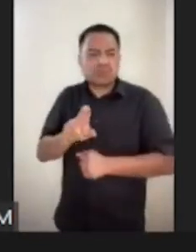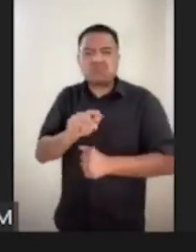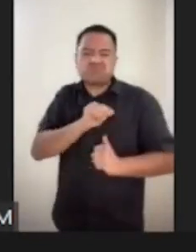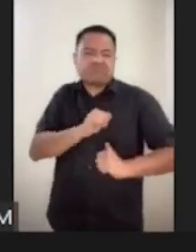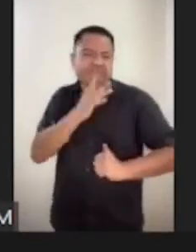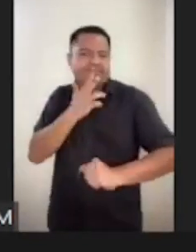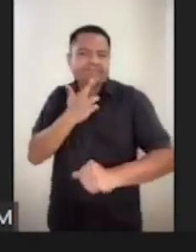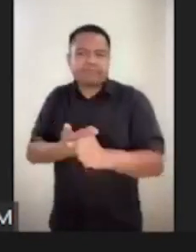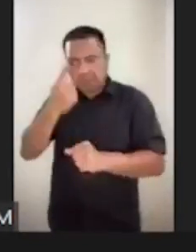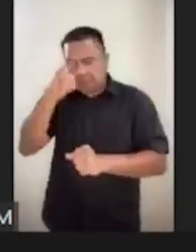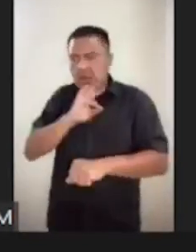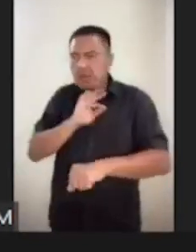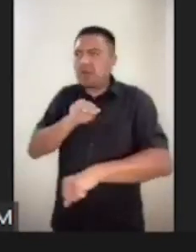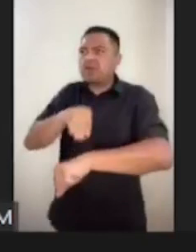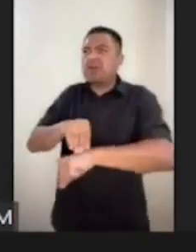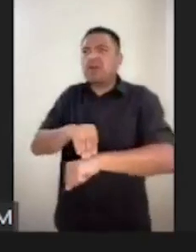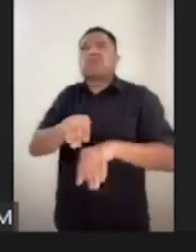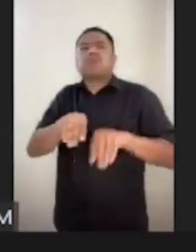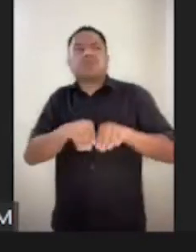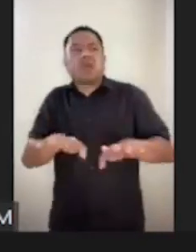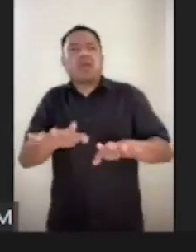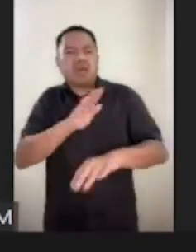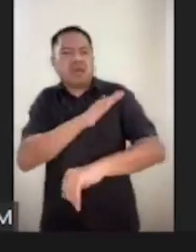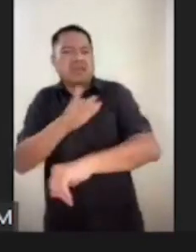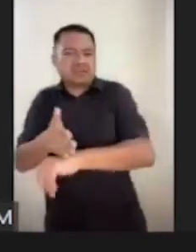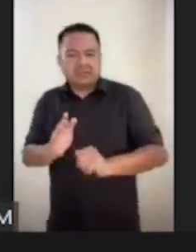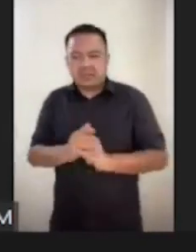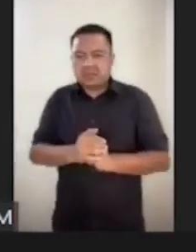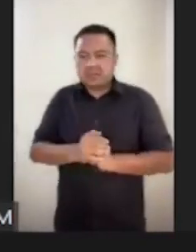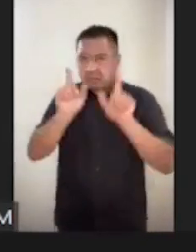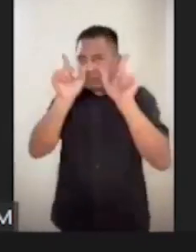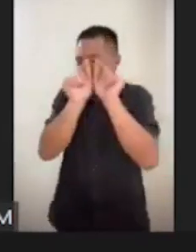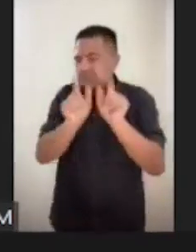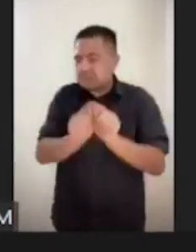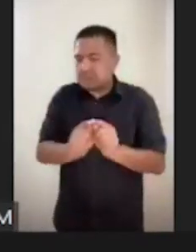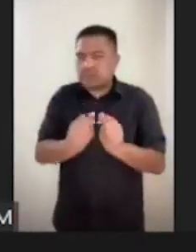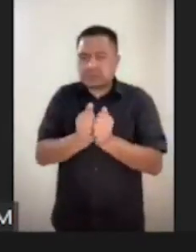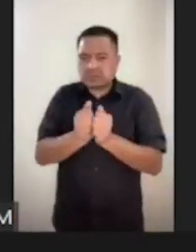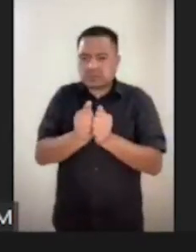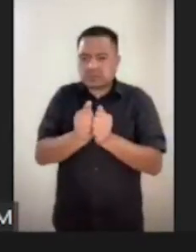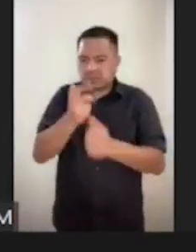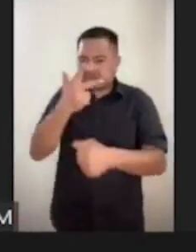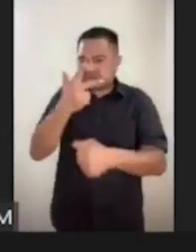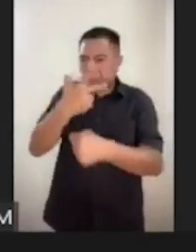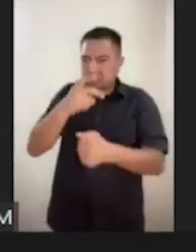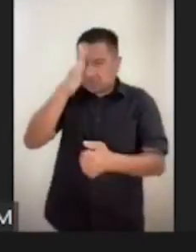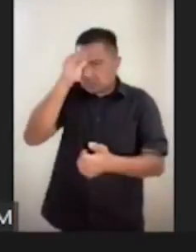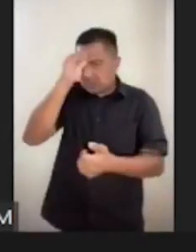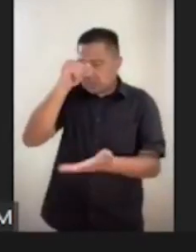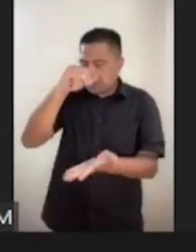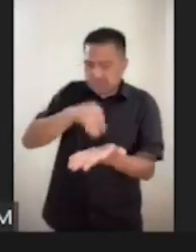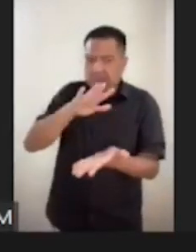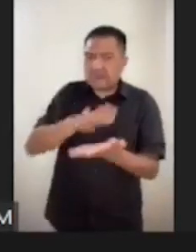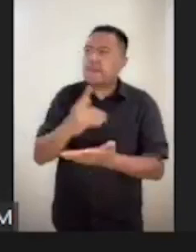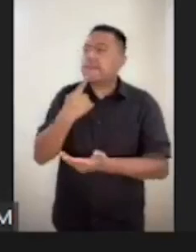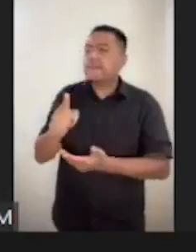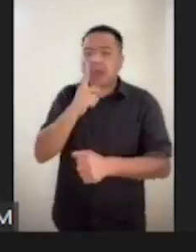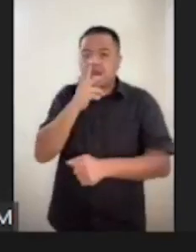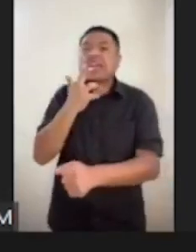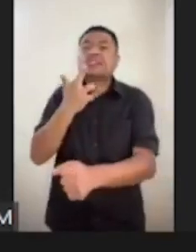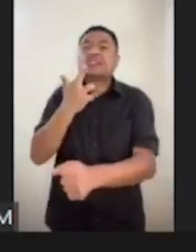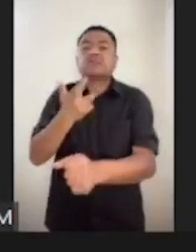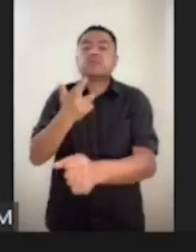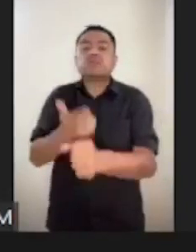competente para pronunciarse al respecto. En el caso concreto, en el considerando octavo del acuerdo impugnado, la responsable analizó